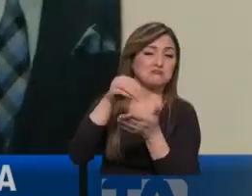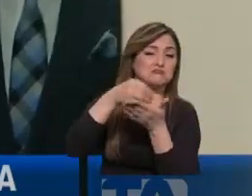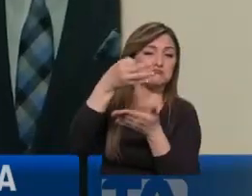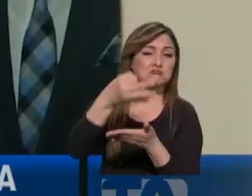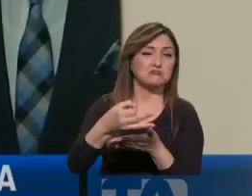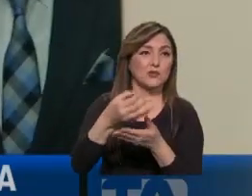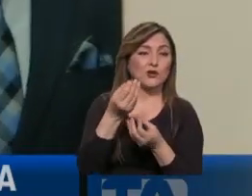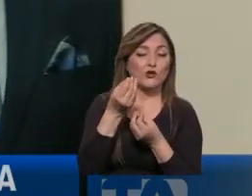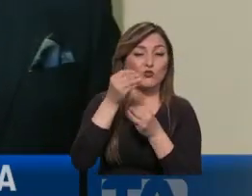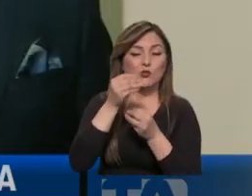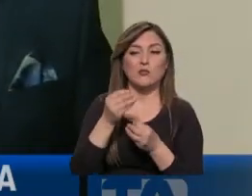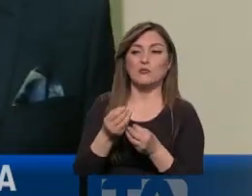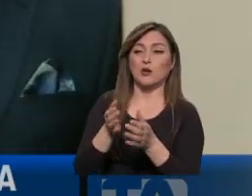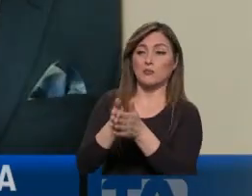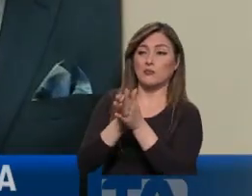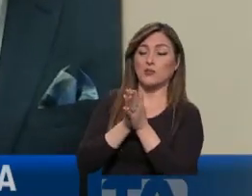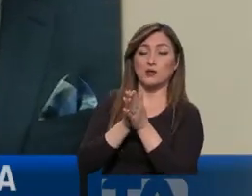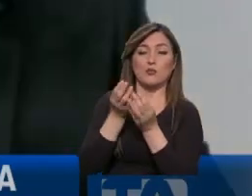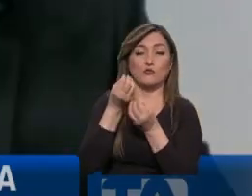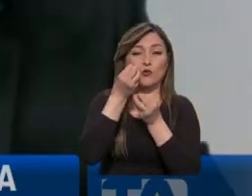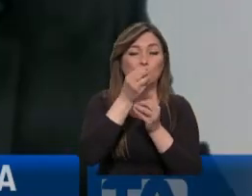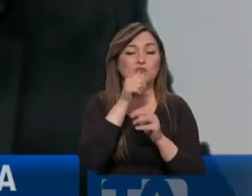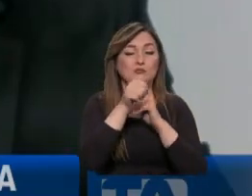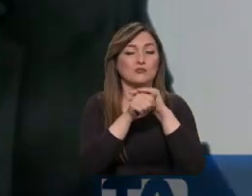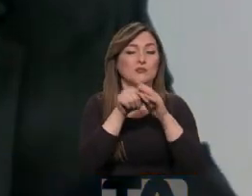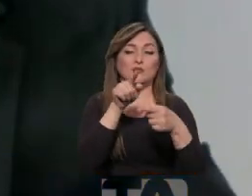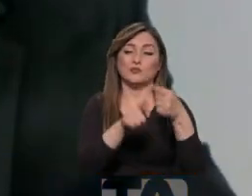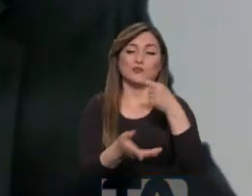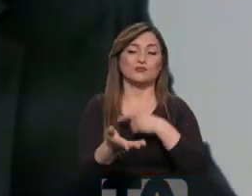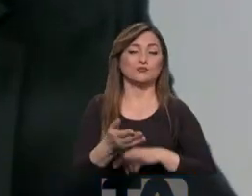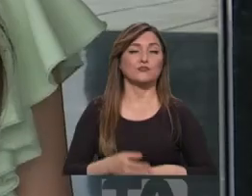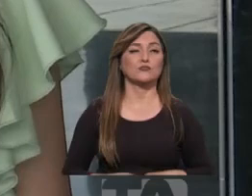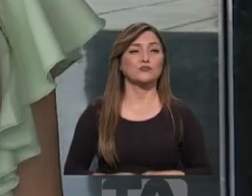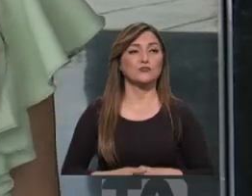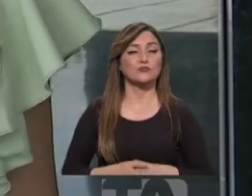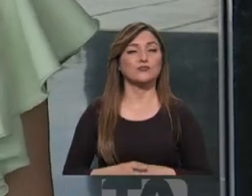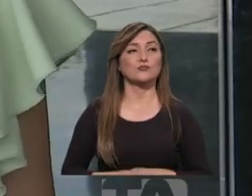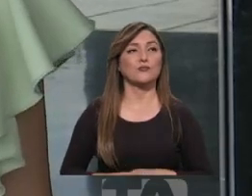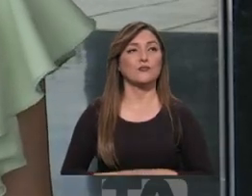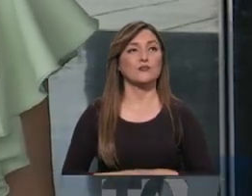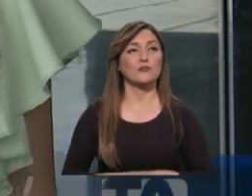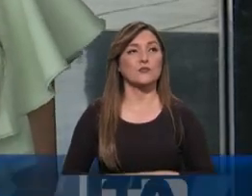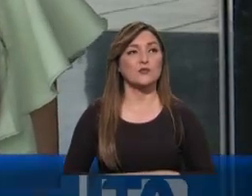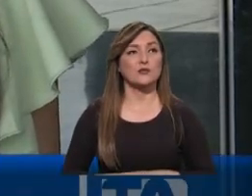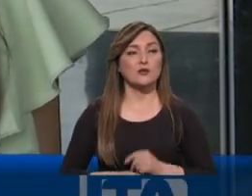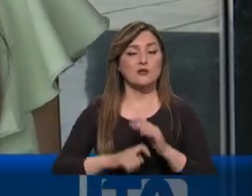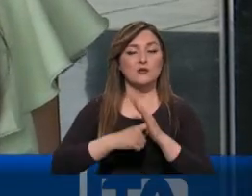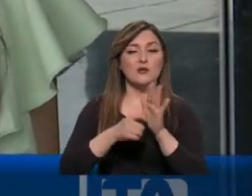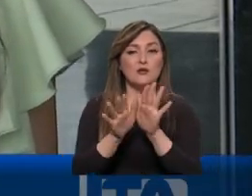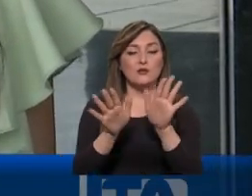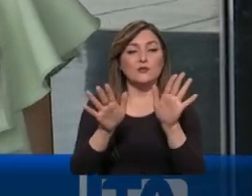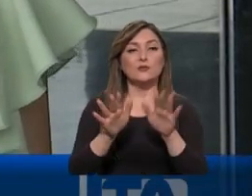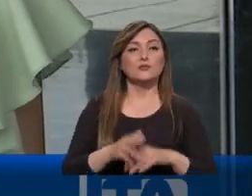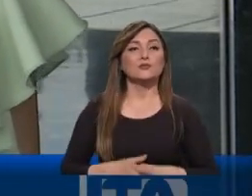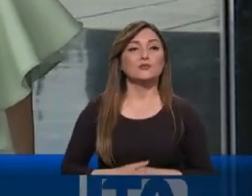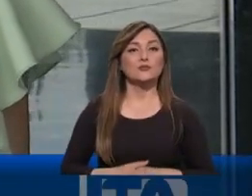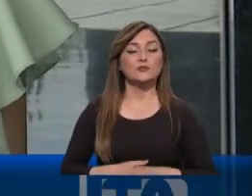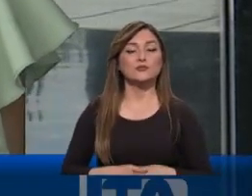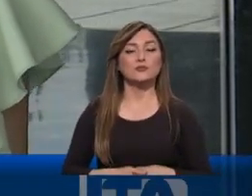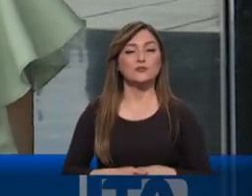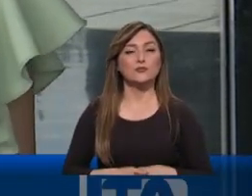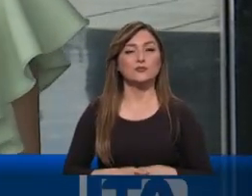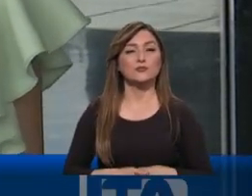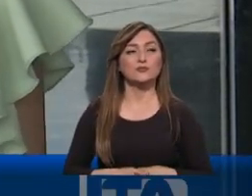dar información que es reservada. Andrea Samaniego, 24 horas. Y bien, en la Contraloría General del Estado dicen